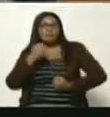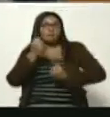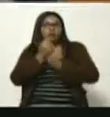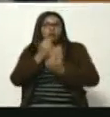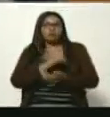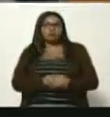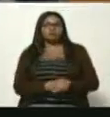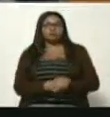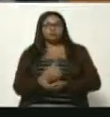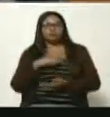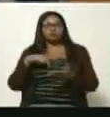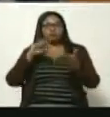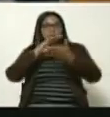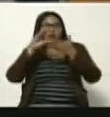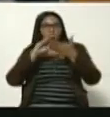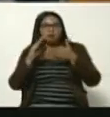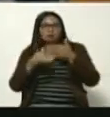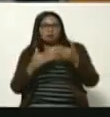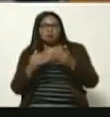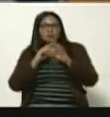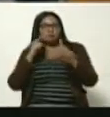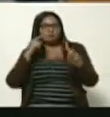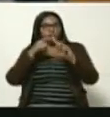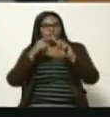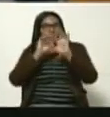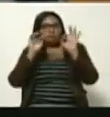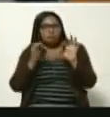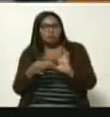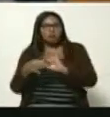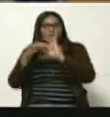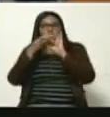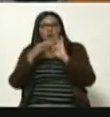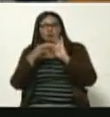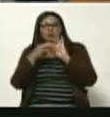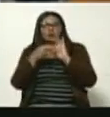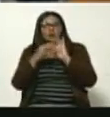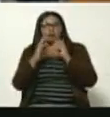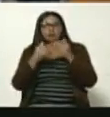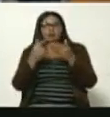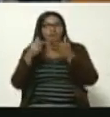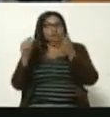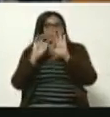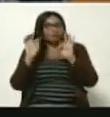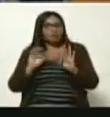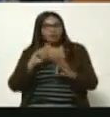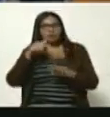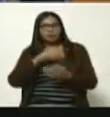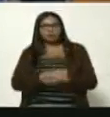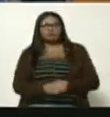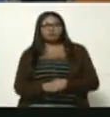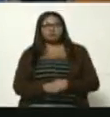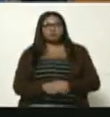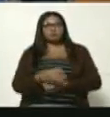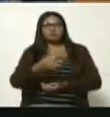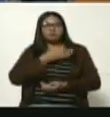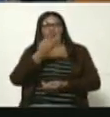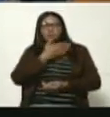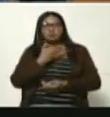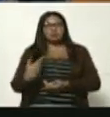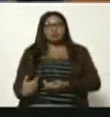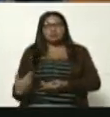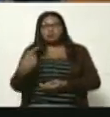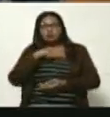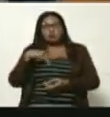que nos caracteriza y por la premisa de unidad en la diversidad. Señor Presidente, de